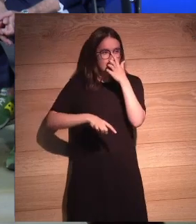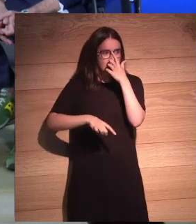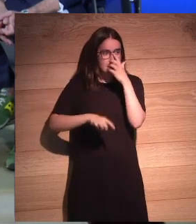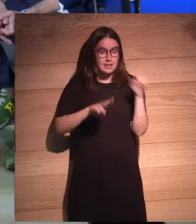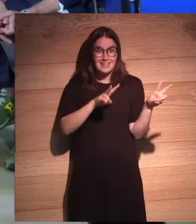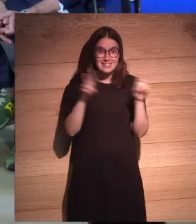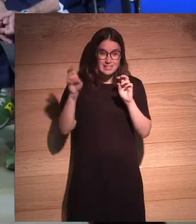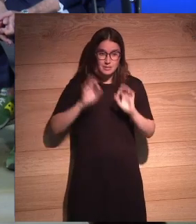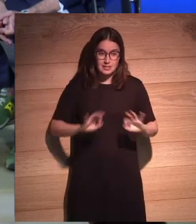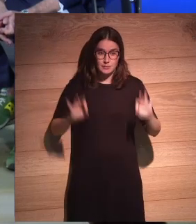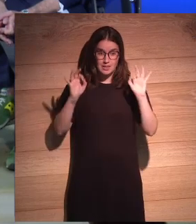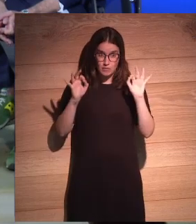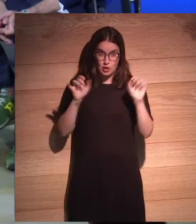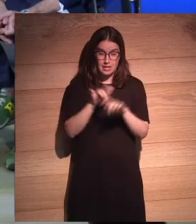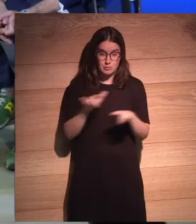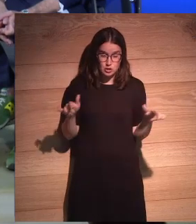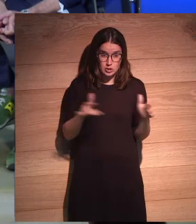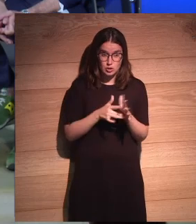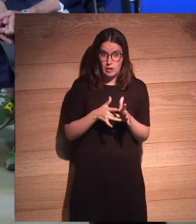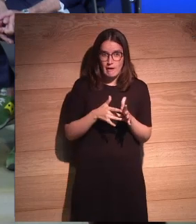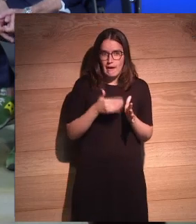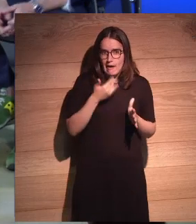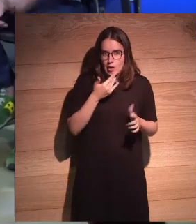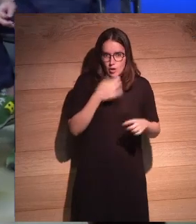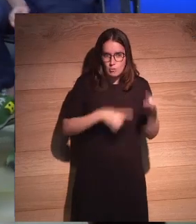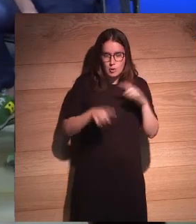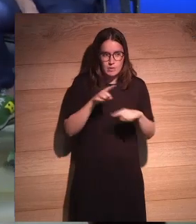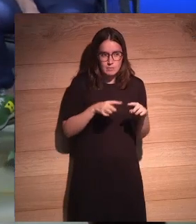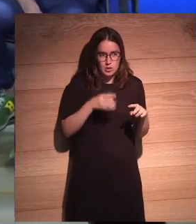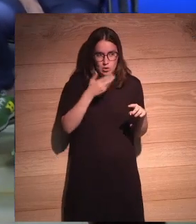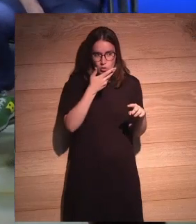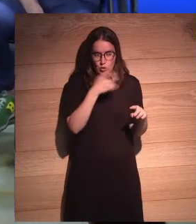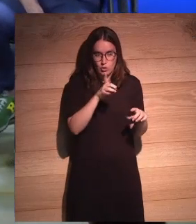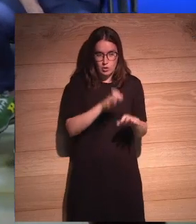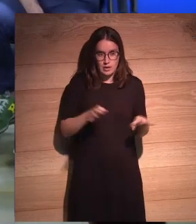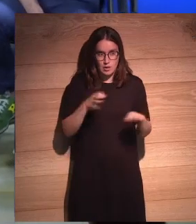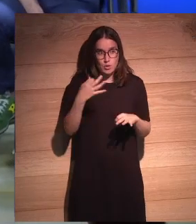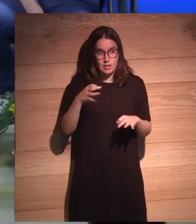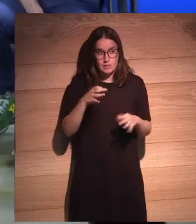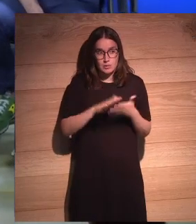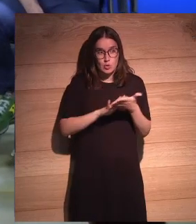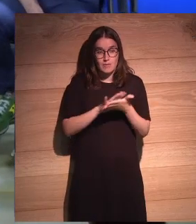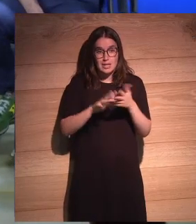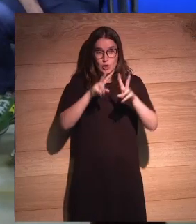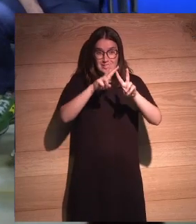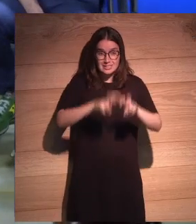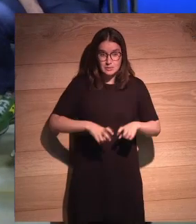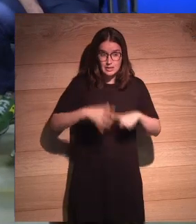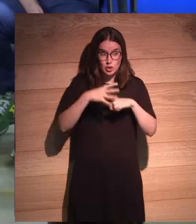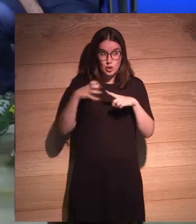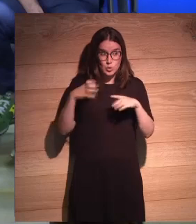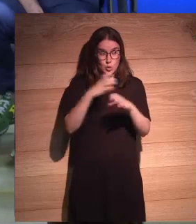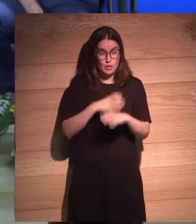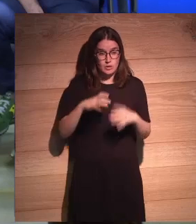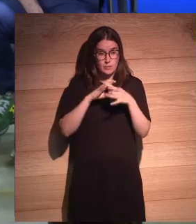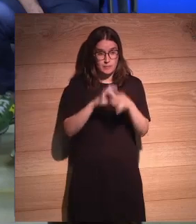tema específico de la gente que tiene déficit cognitivos. No conozco nada, únicamente puedo hablar de lo que se está investigando en neurociencia